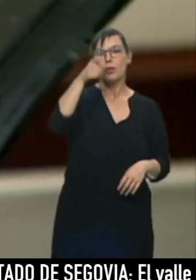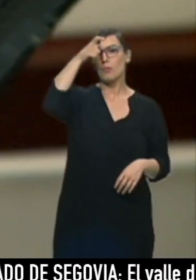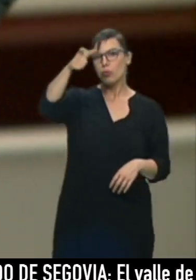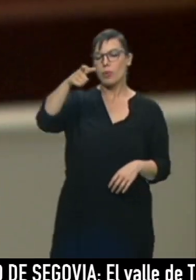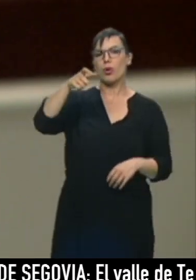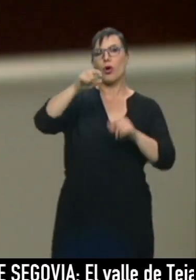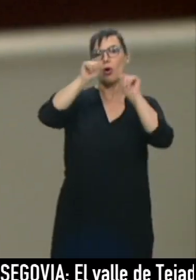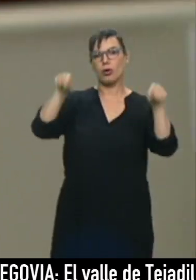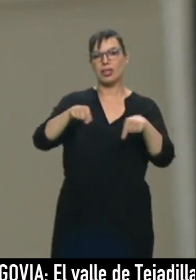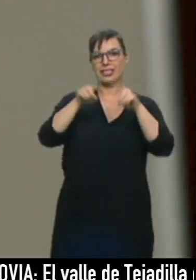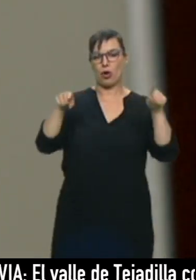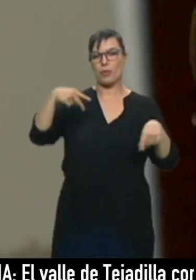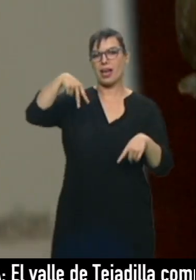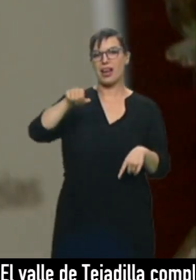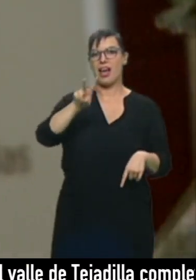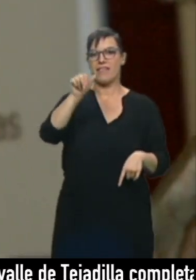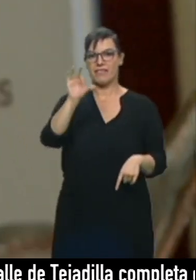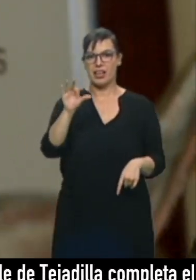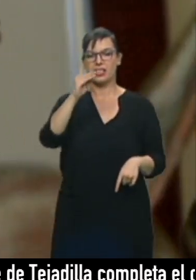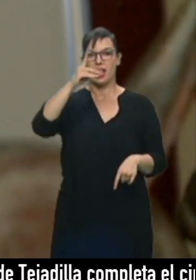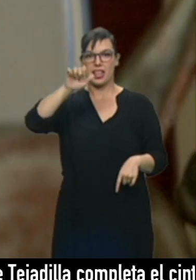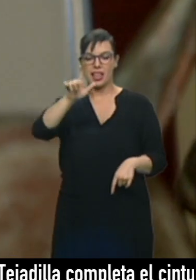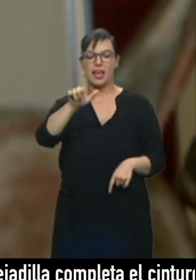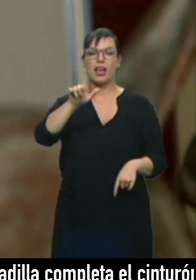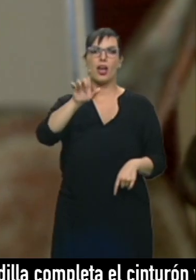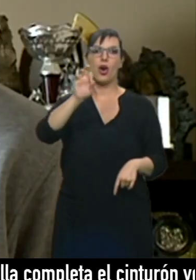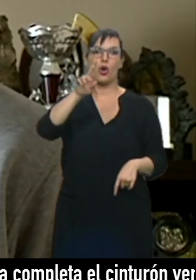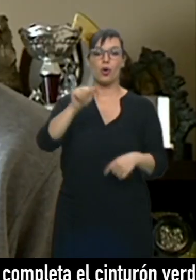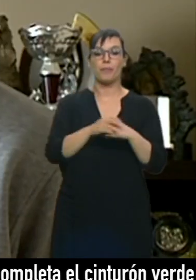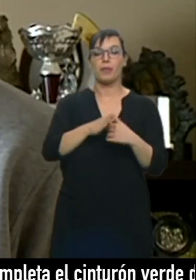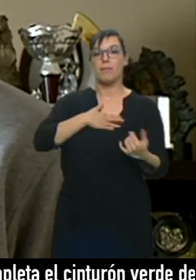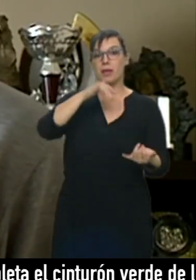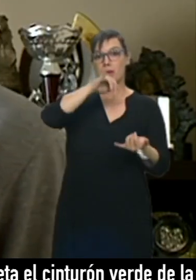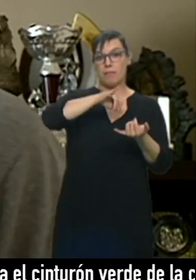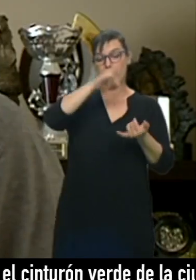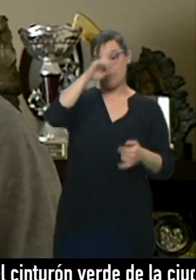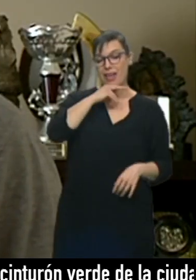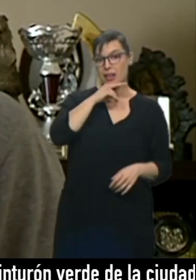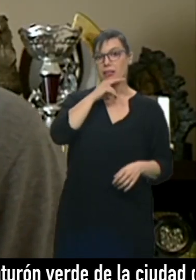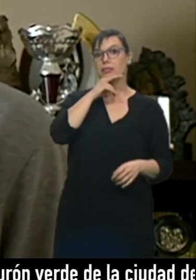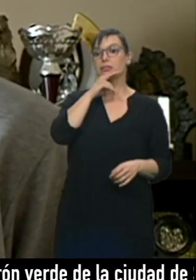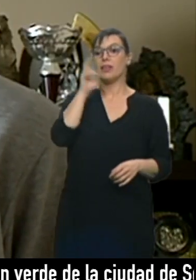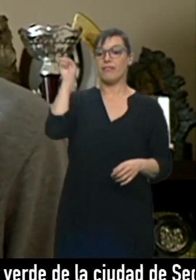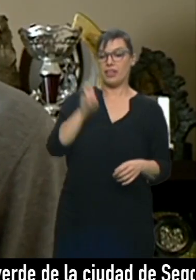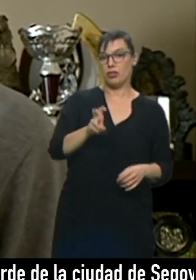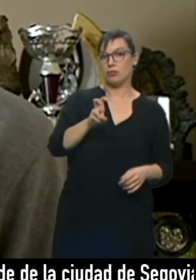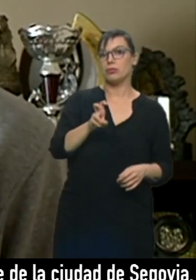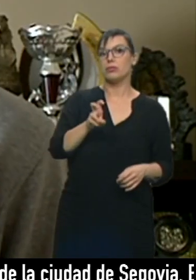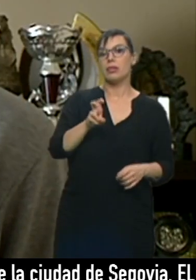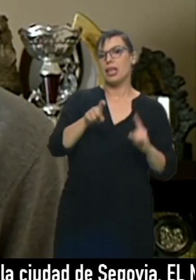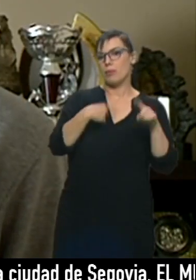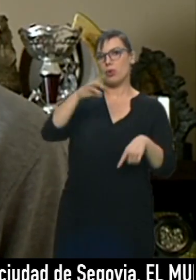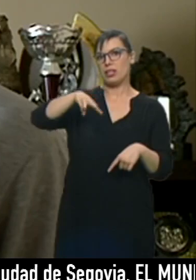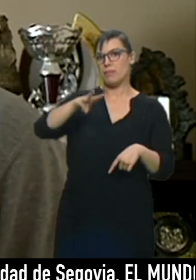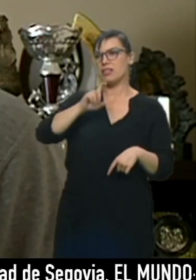de Oro. Mi padre vino allí en el año 2000, en julio, y a los tres meses nos llamó mi padre y dijo, veníos vosotros